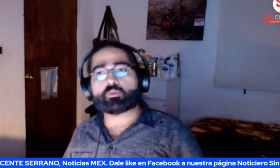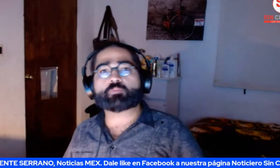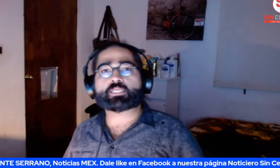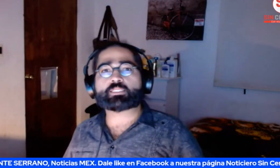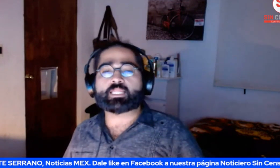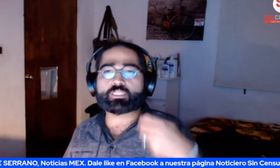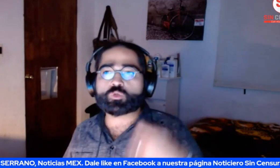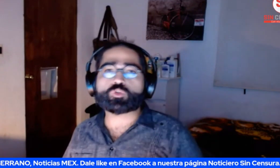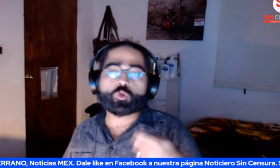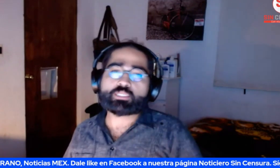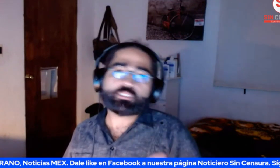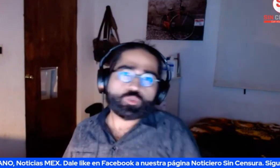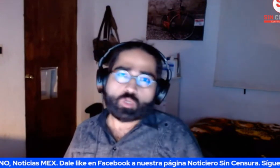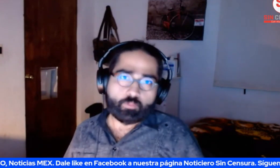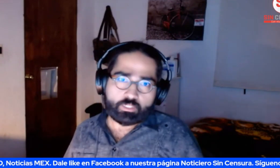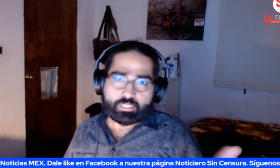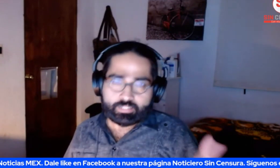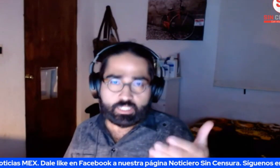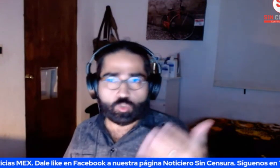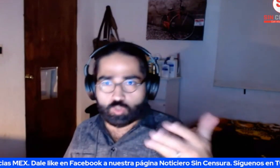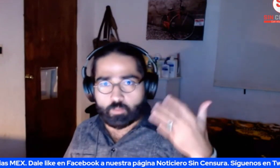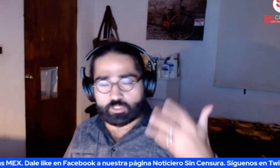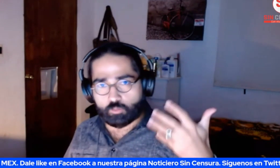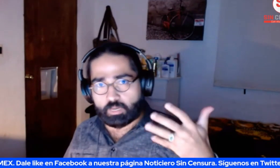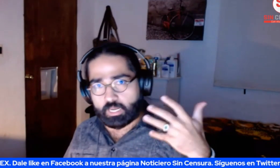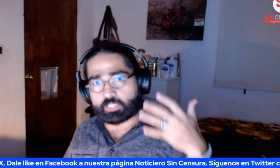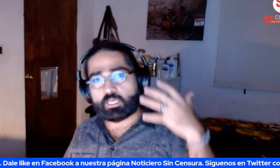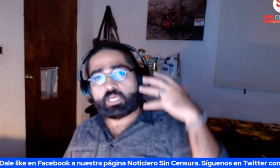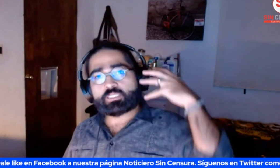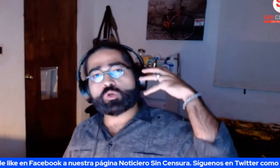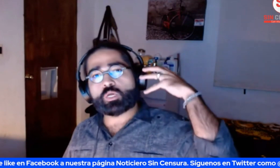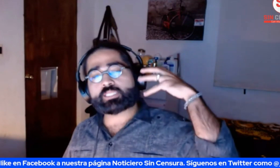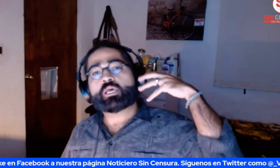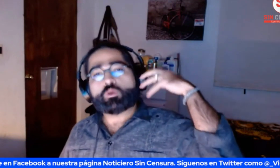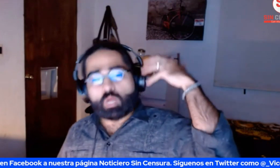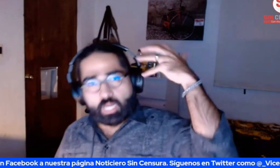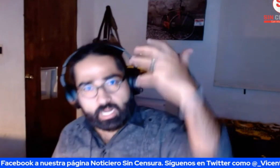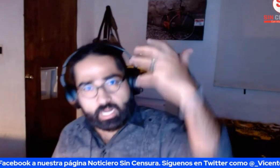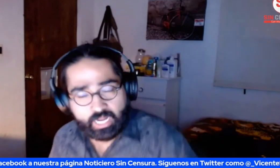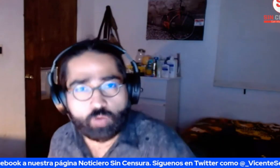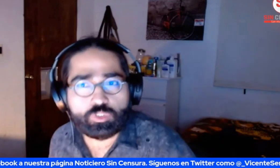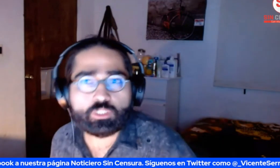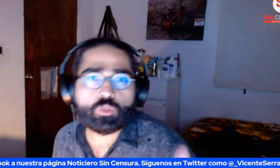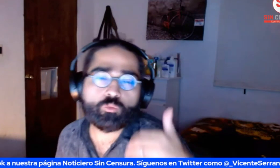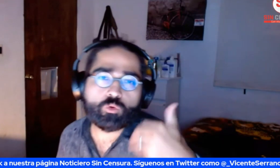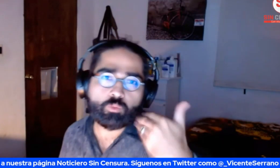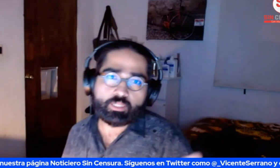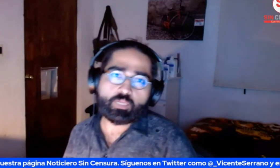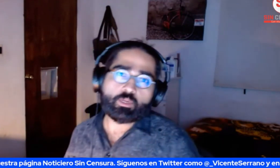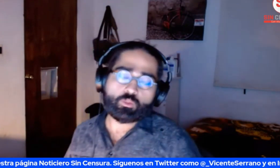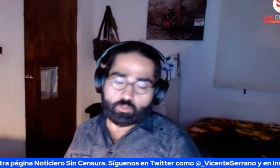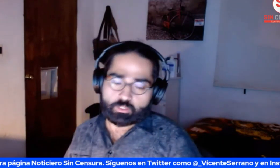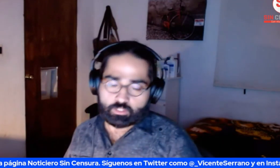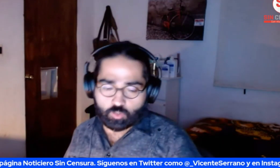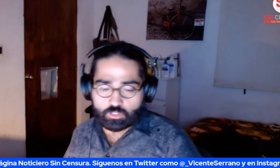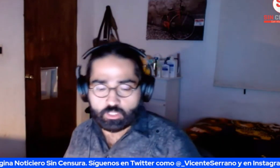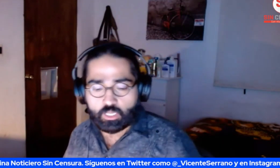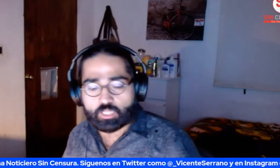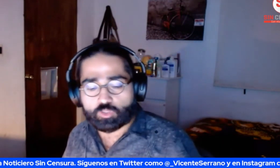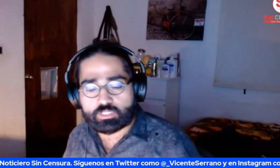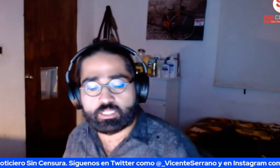vez más que el discurso juarista no solamente es eso, no solamente son palabras, sino es crear un sentido común para derivar en nuevas